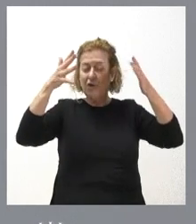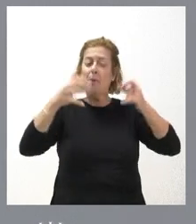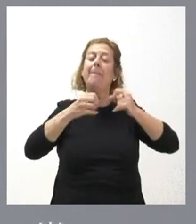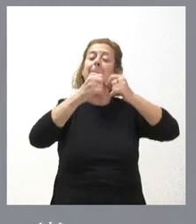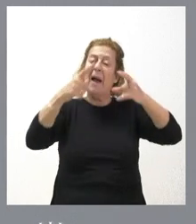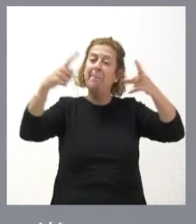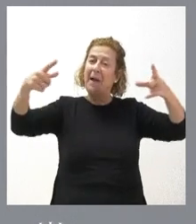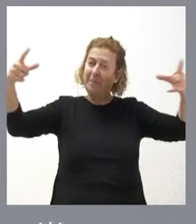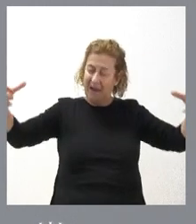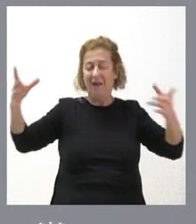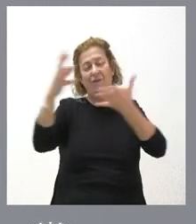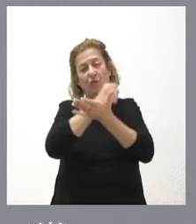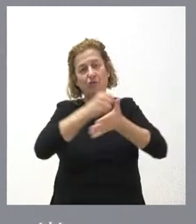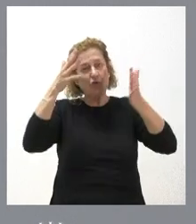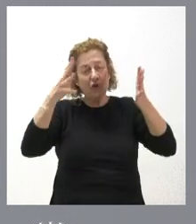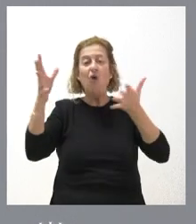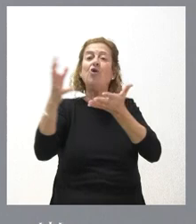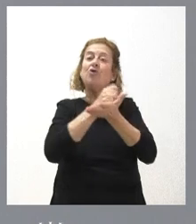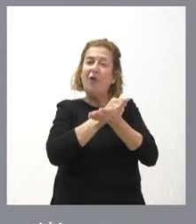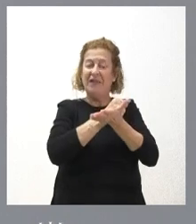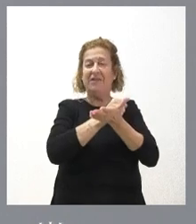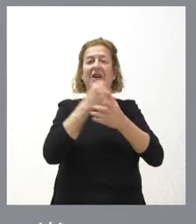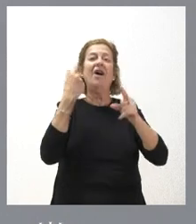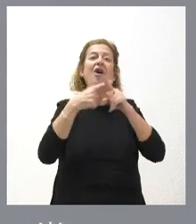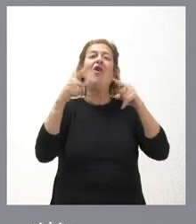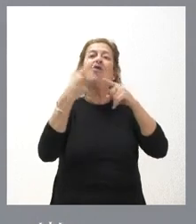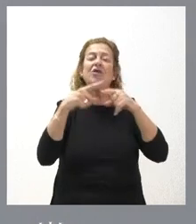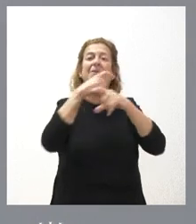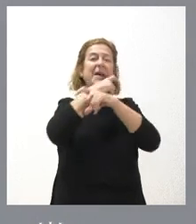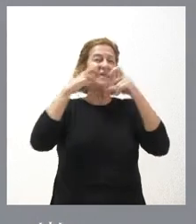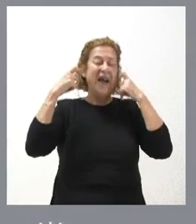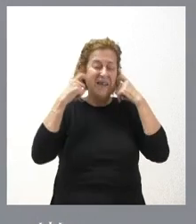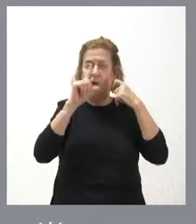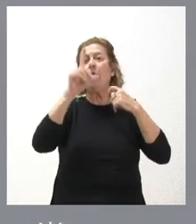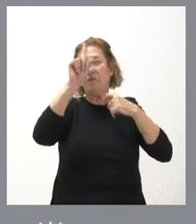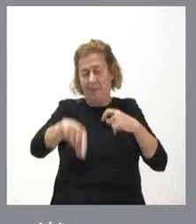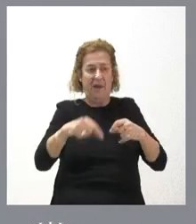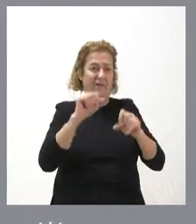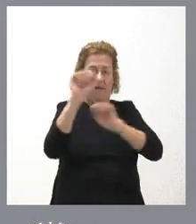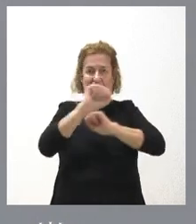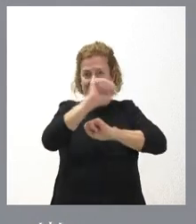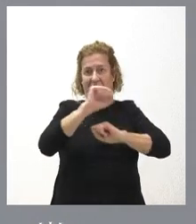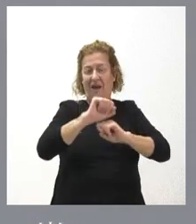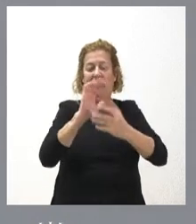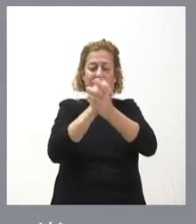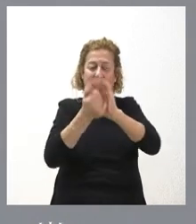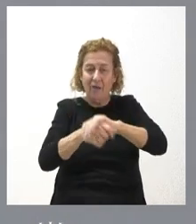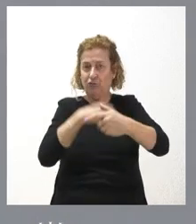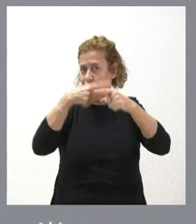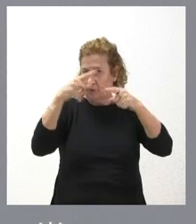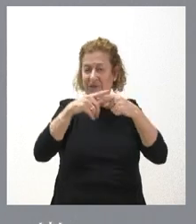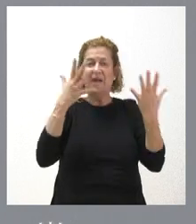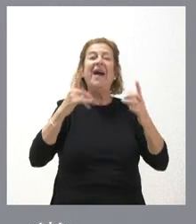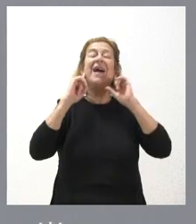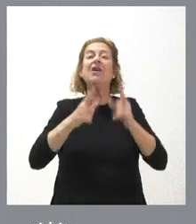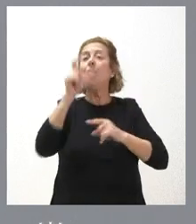esa recomendación de todas las medidas no solamente las medidas de mascarilla sino el resto de las medidas de protección especialmente en el caso de las personas